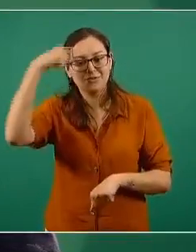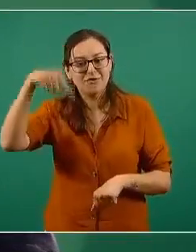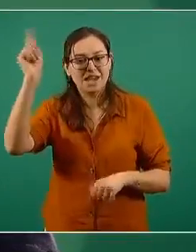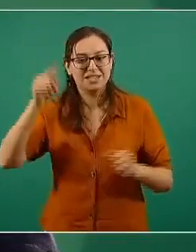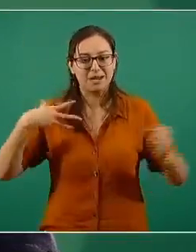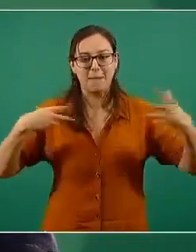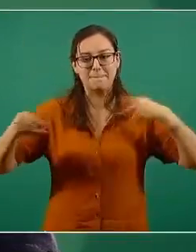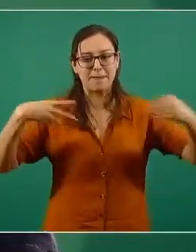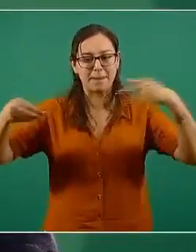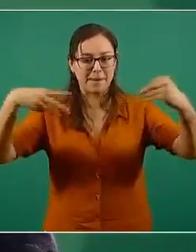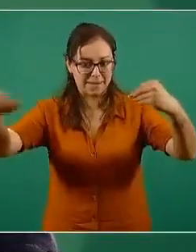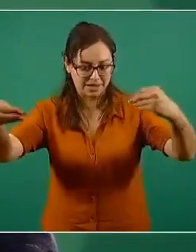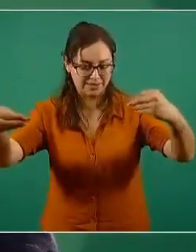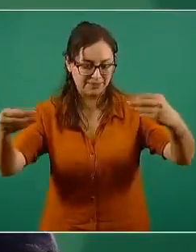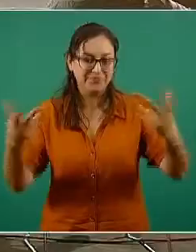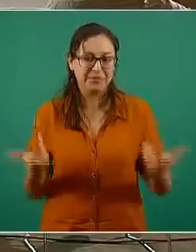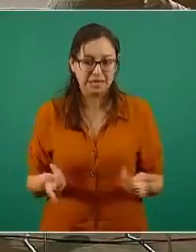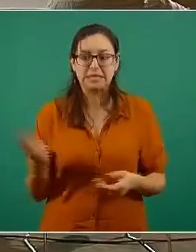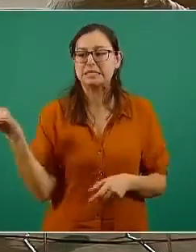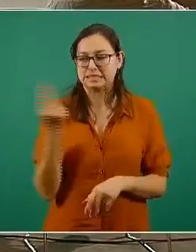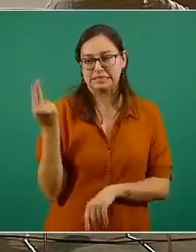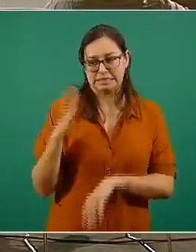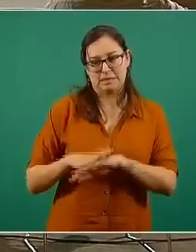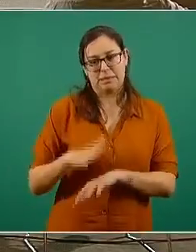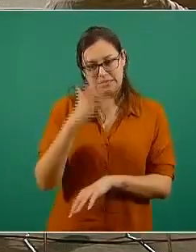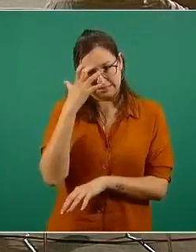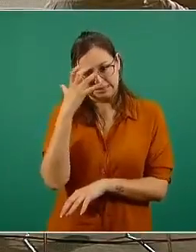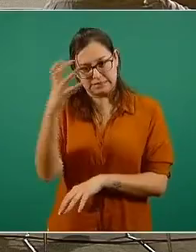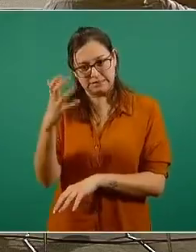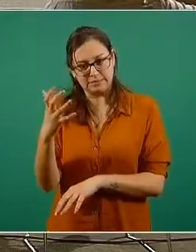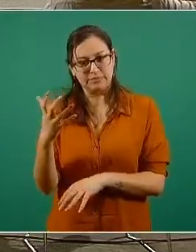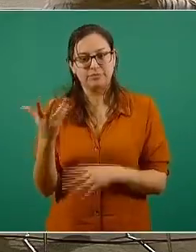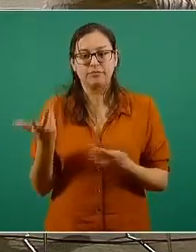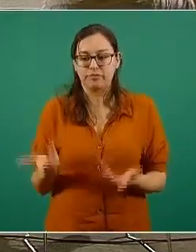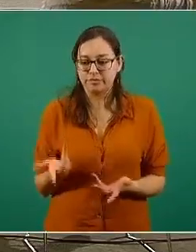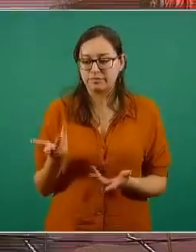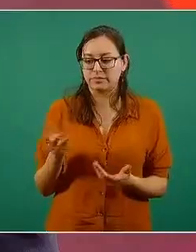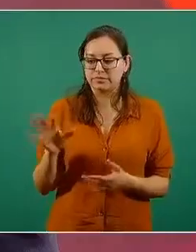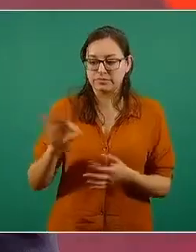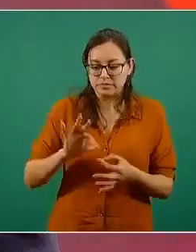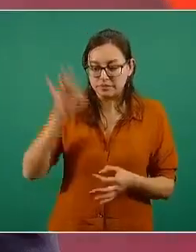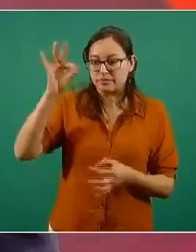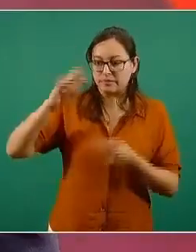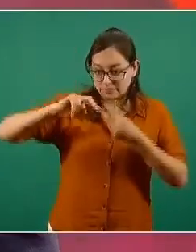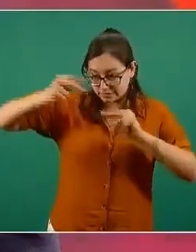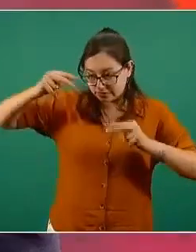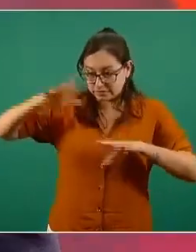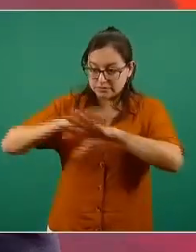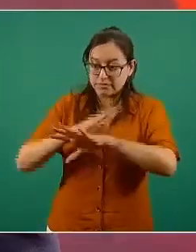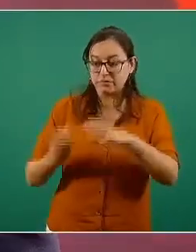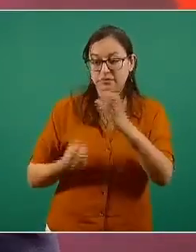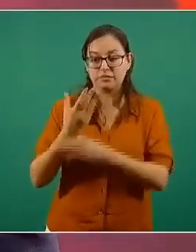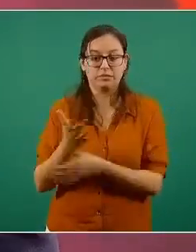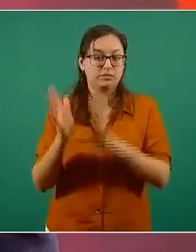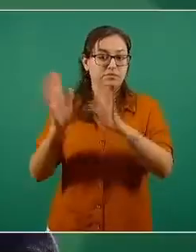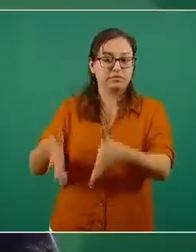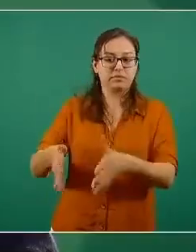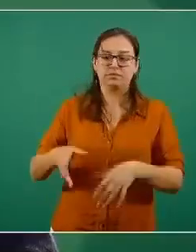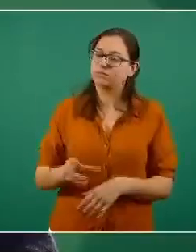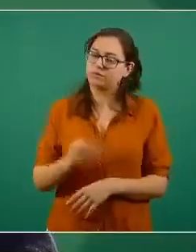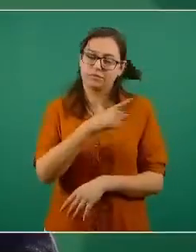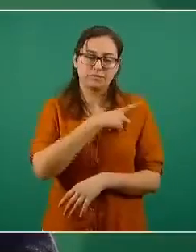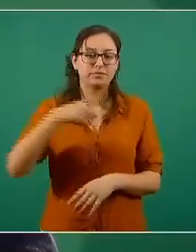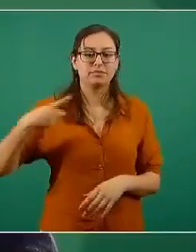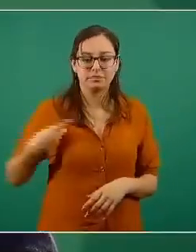eso pues esto pues requiere un estudio serio. No es solamente caracterizar y encontrar una mutación nueva, es realmente ver si esta